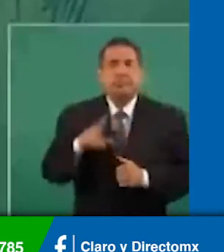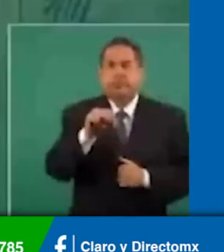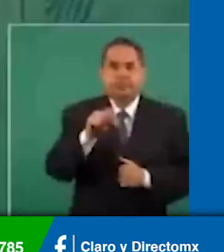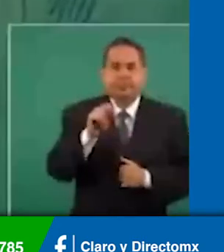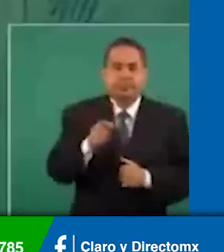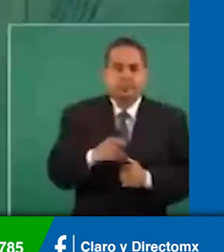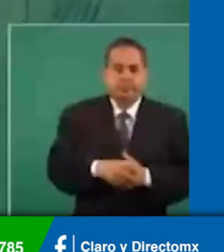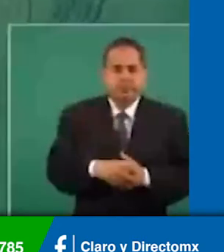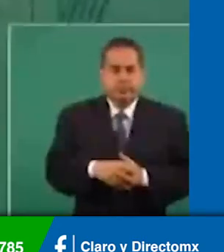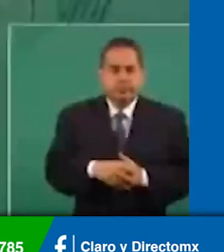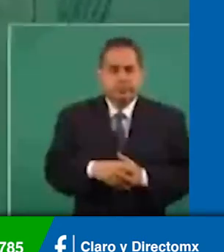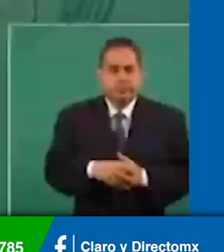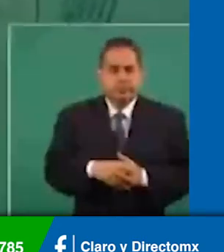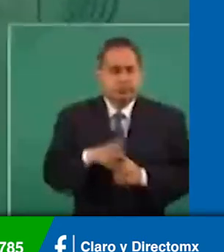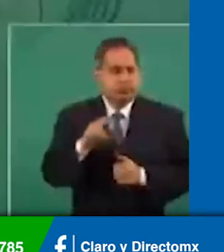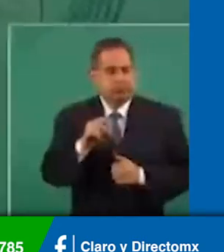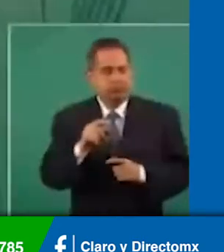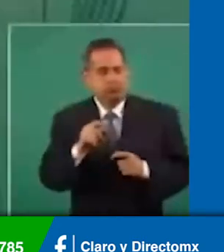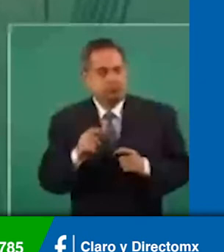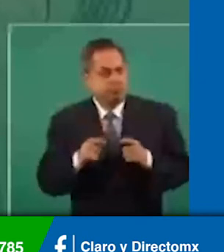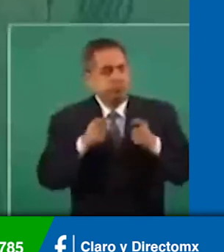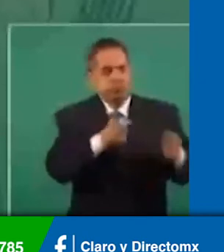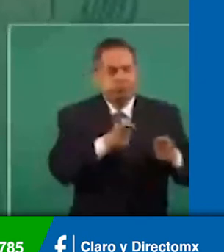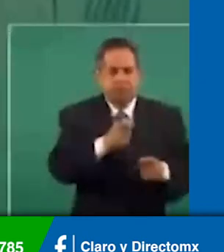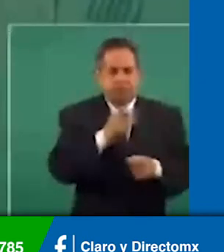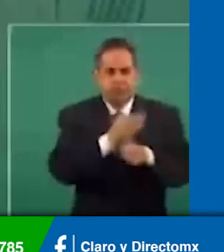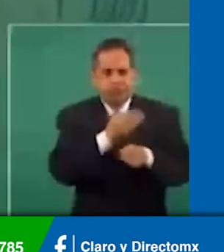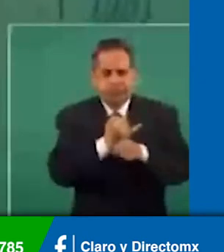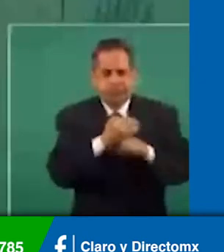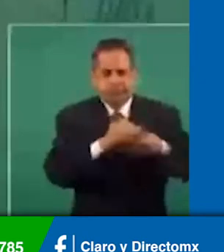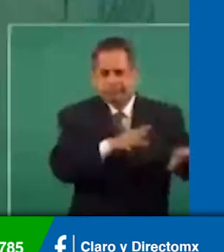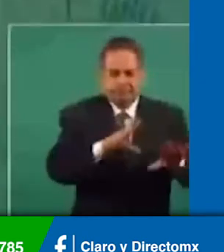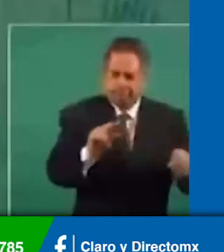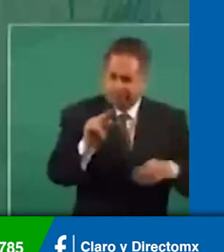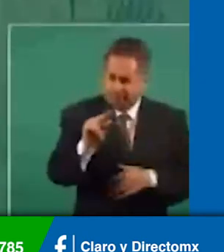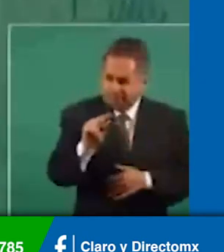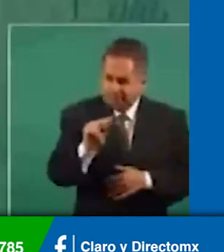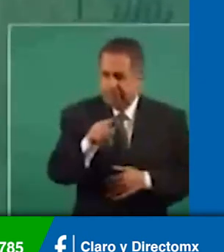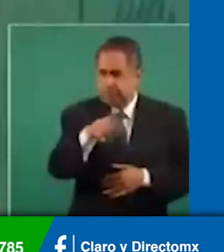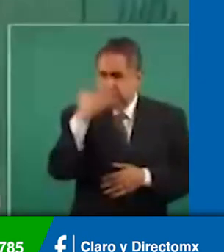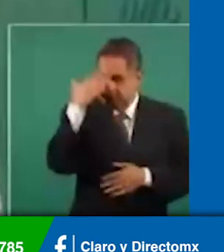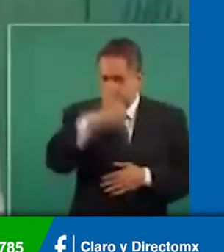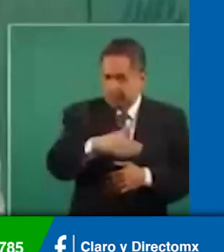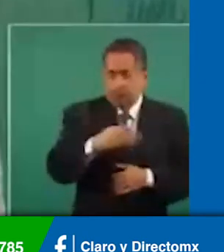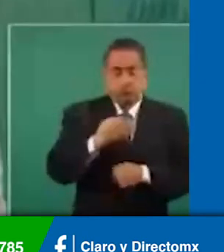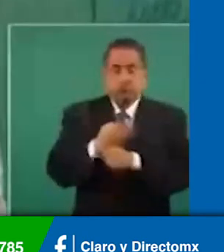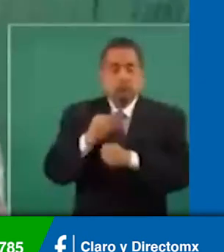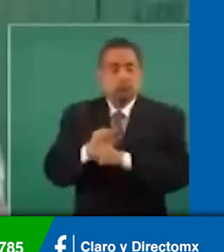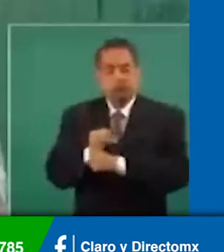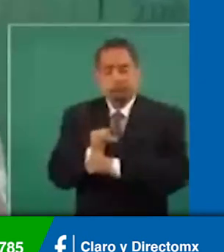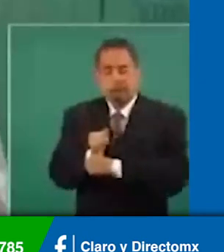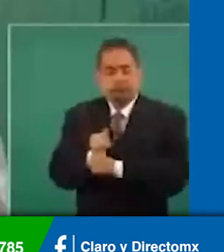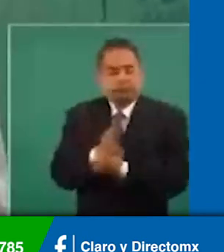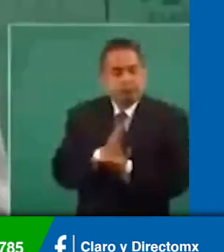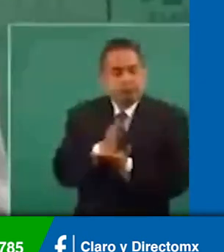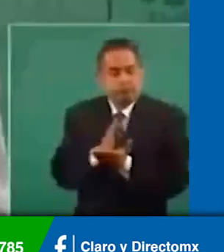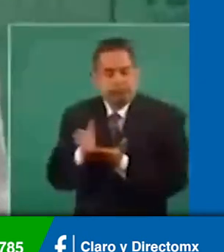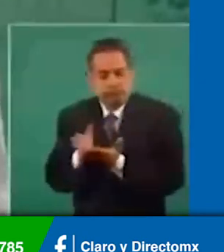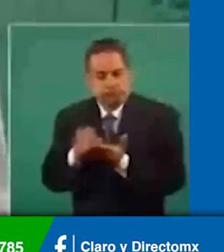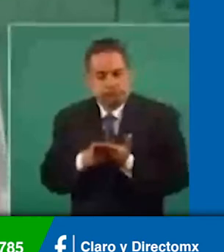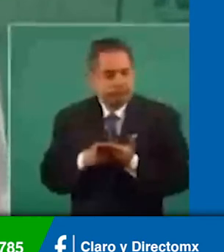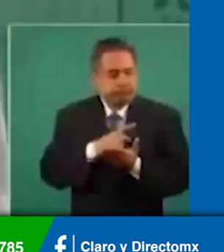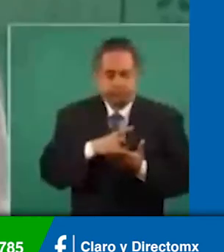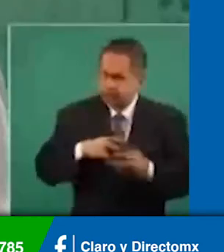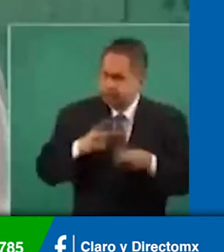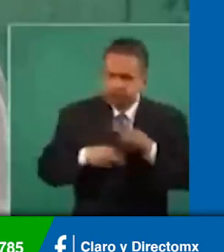darte en este momento porque tú sabes perfectamente que estas investigaciones tienen que